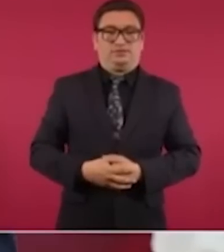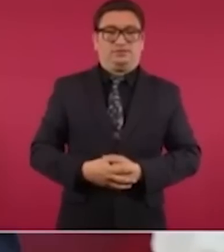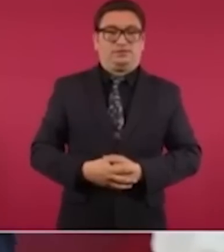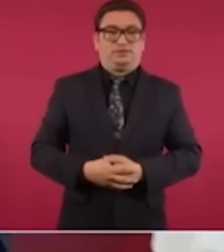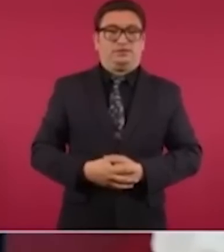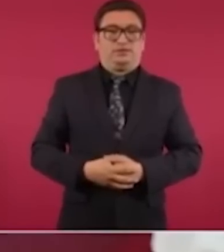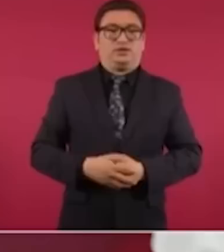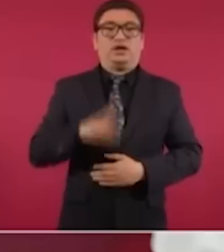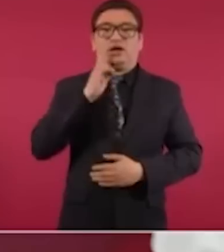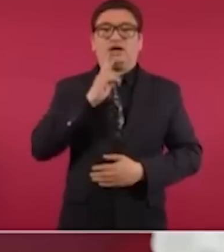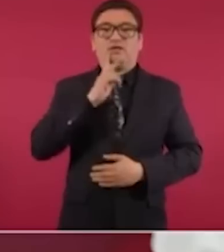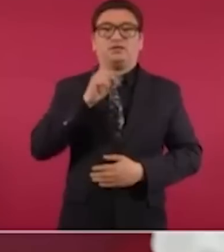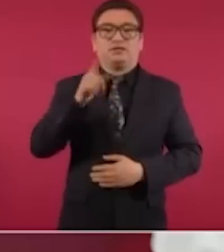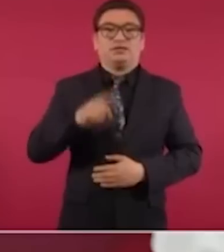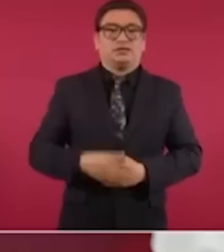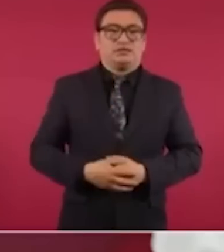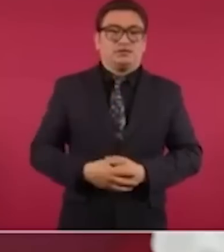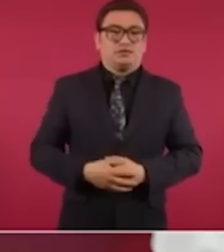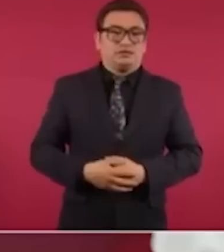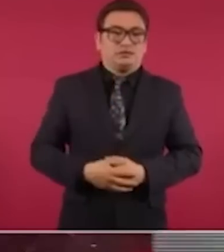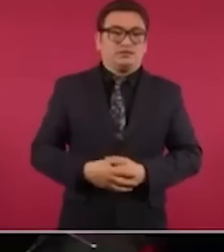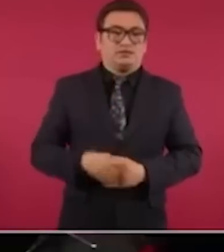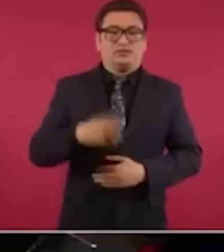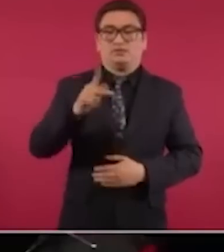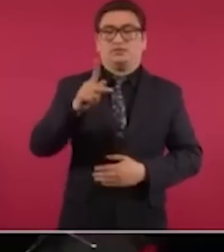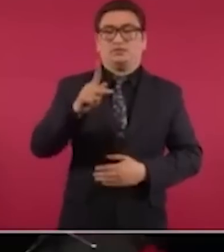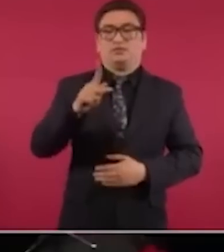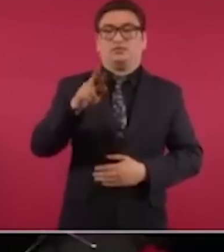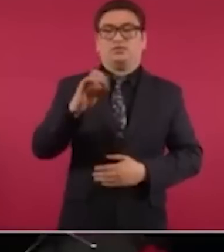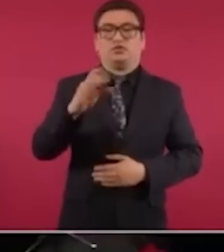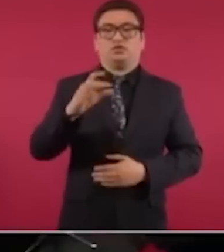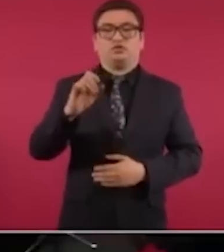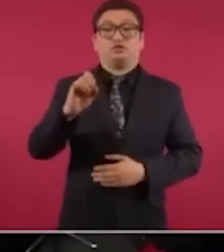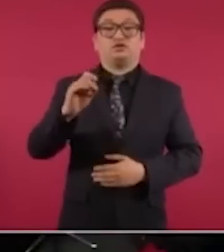a ver qué cosa vamos a dejarla al proceso